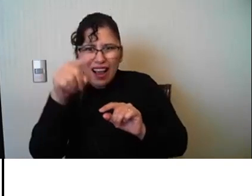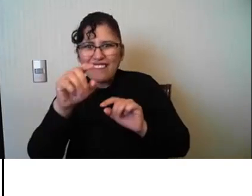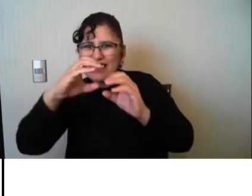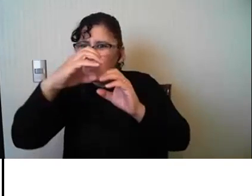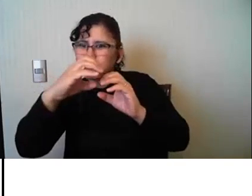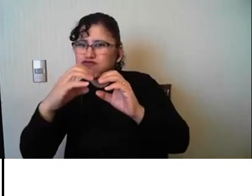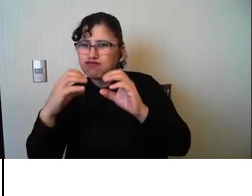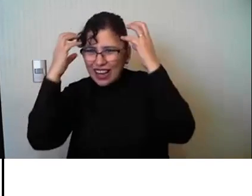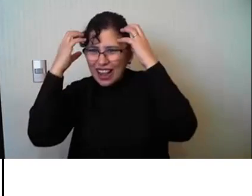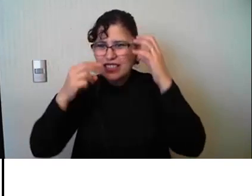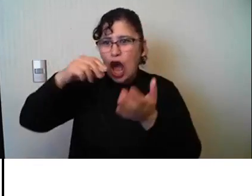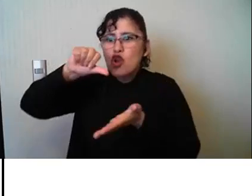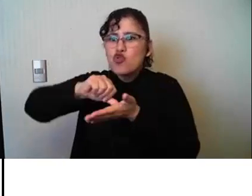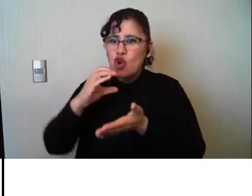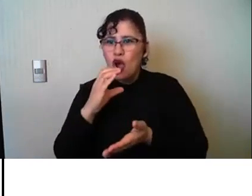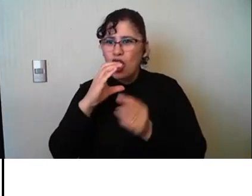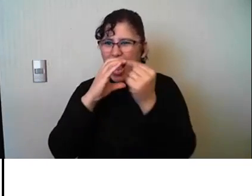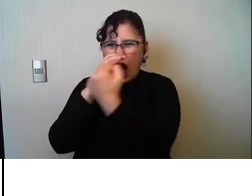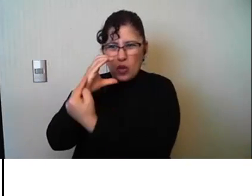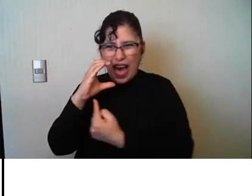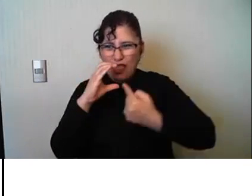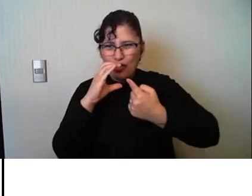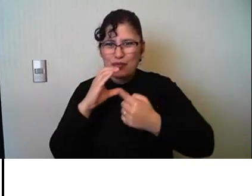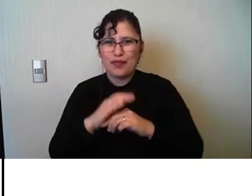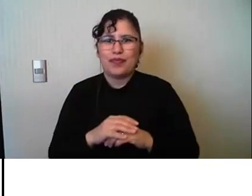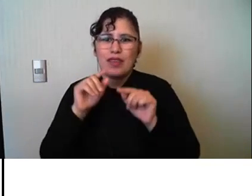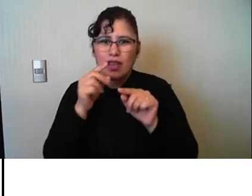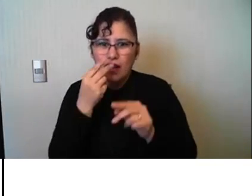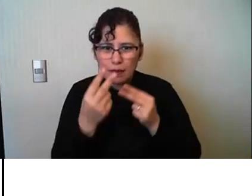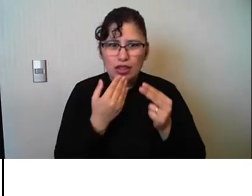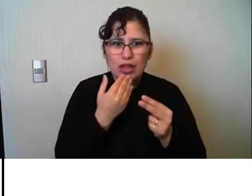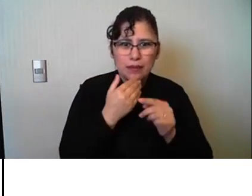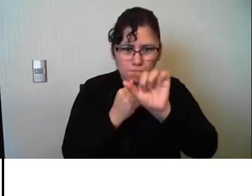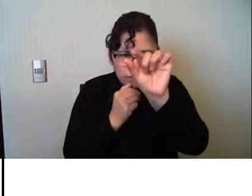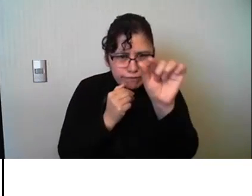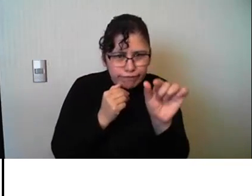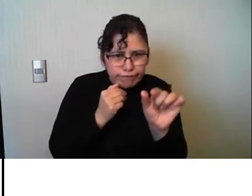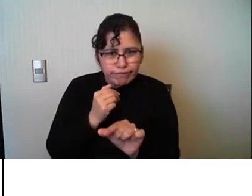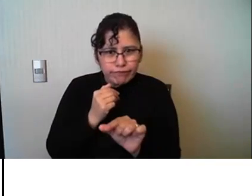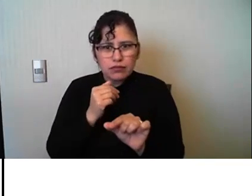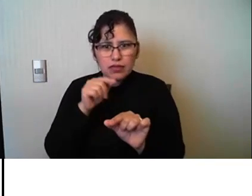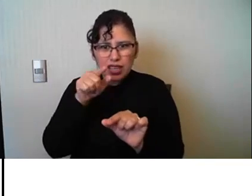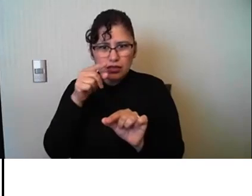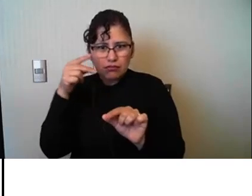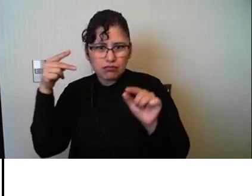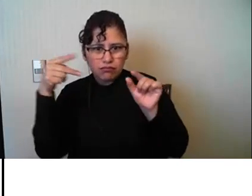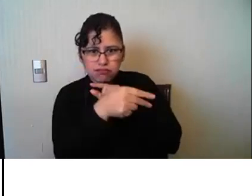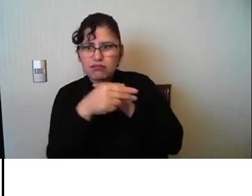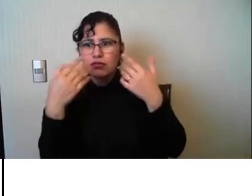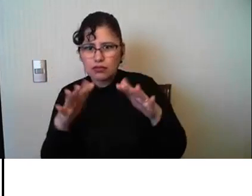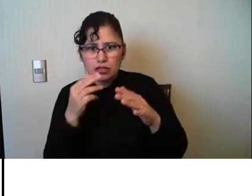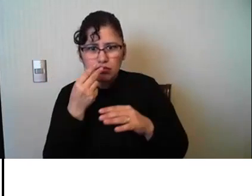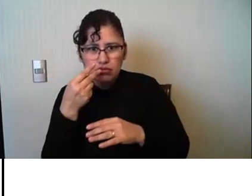¿ya? Principalmente la cabeza del núcleo caudado. Y aquí está la formación que está cortado, esto de aquí, está